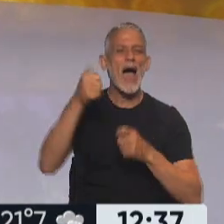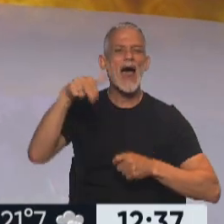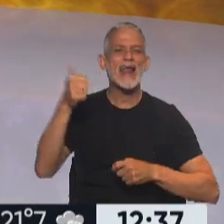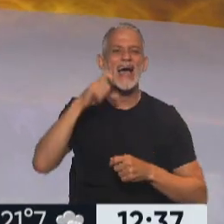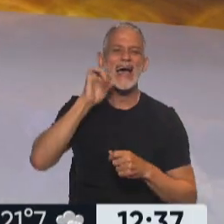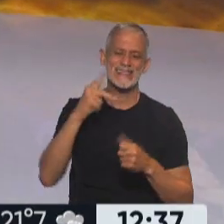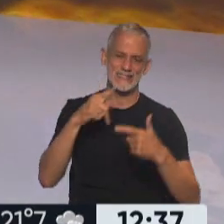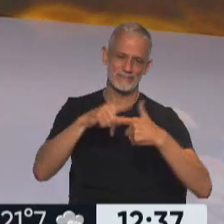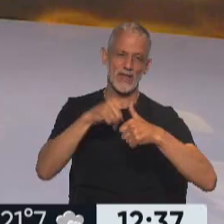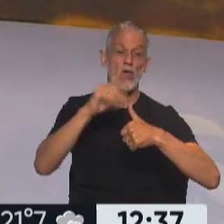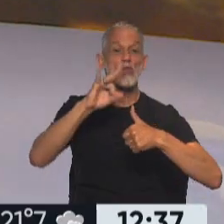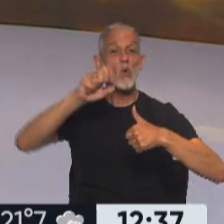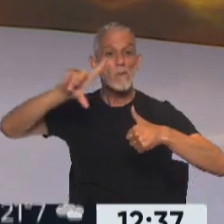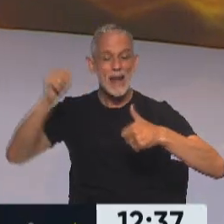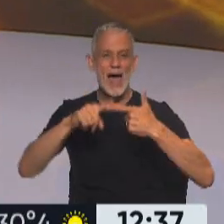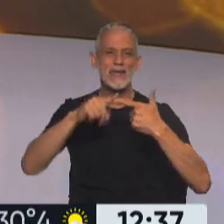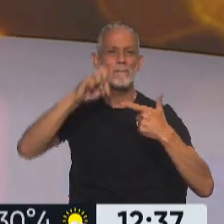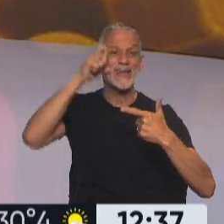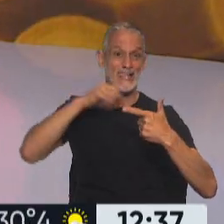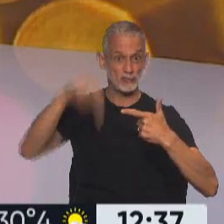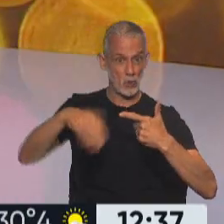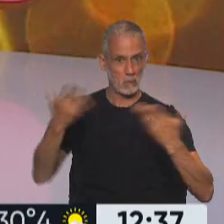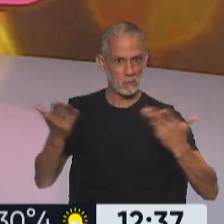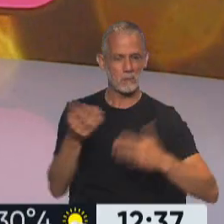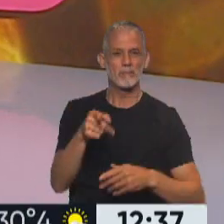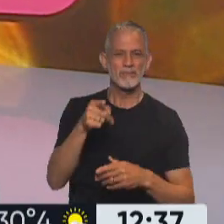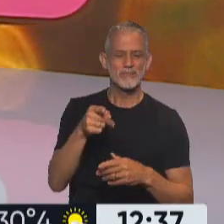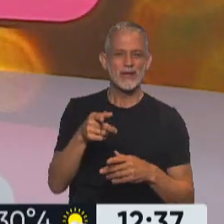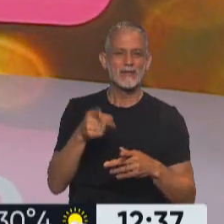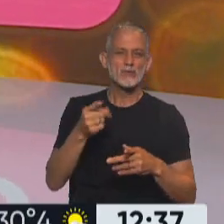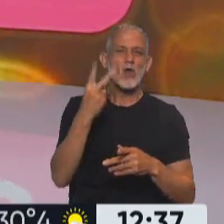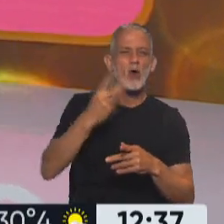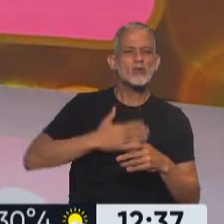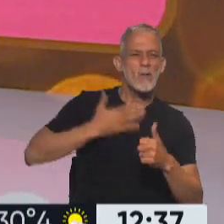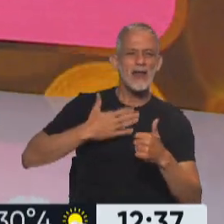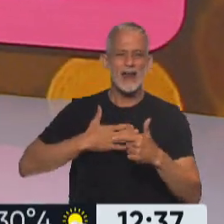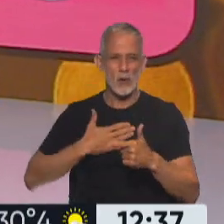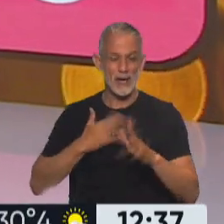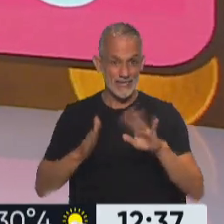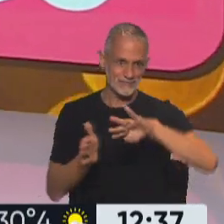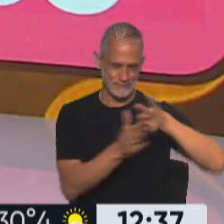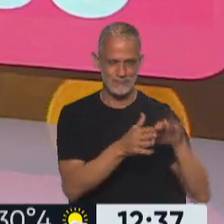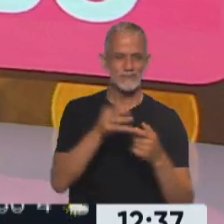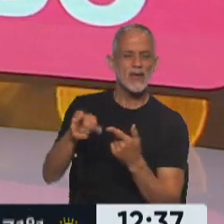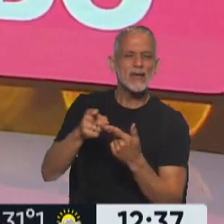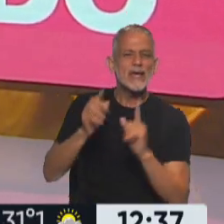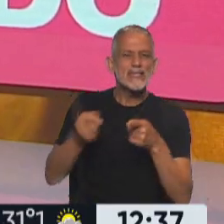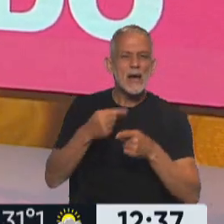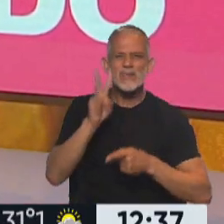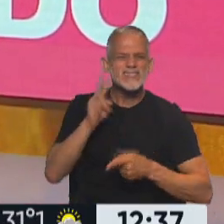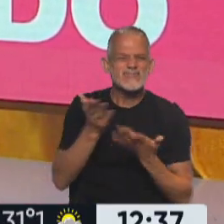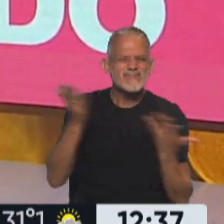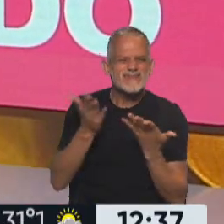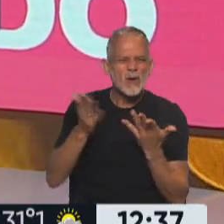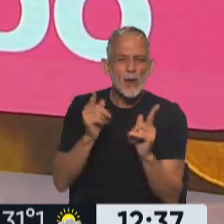con Nancy Duplá y Carla Peterson. Es El tiempo de las moscas, basada en dos novelas de Claudia Piñeiro. Mientras tanto, empezamos a ver de qué se trata